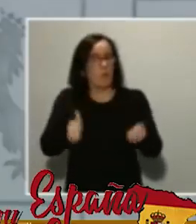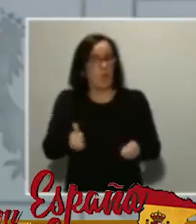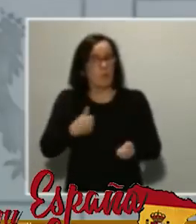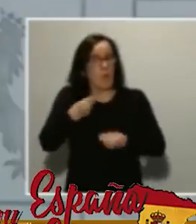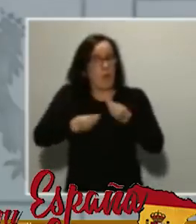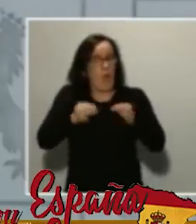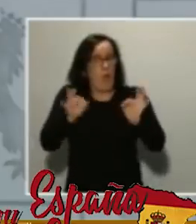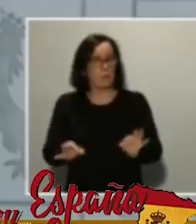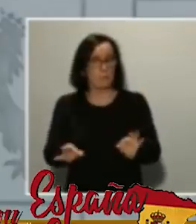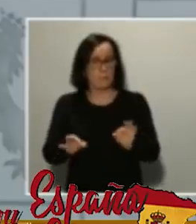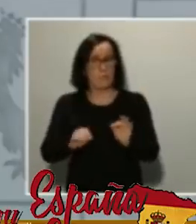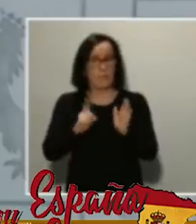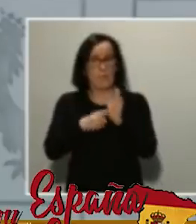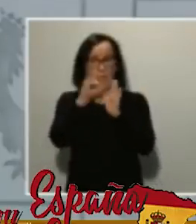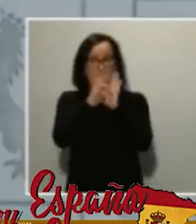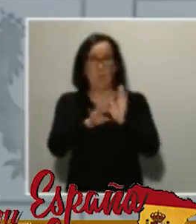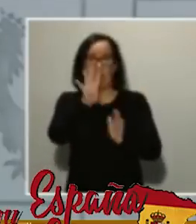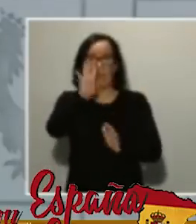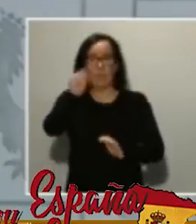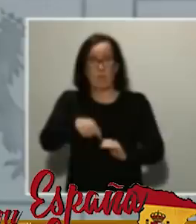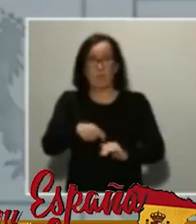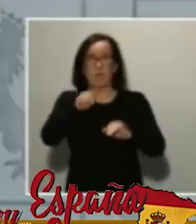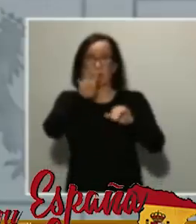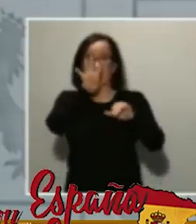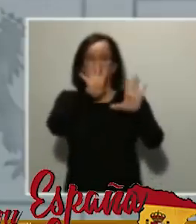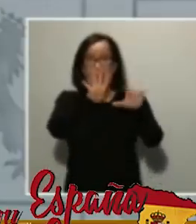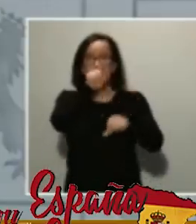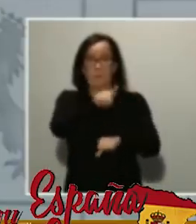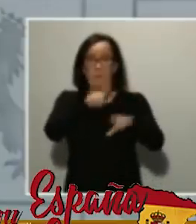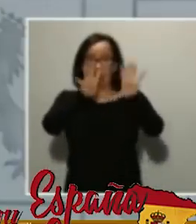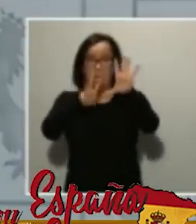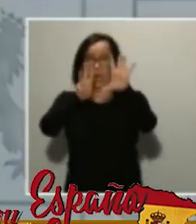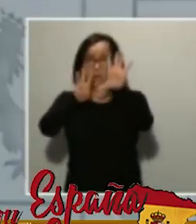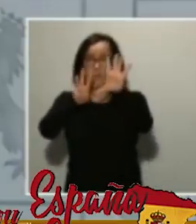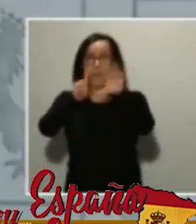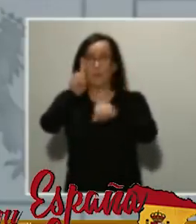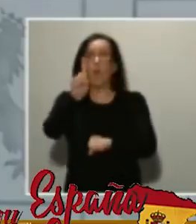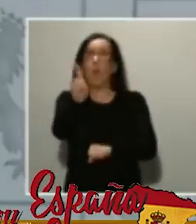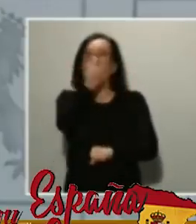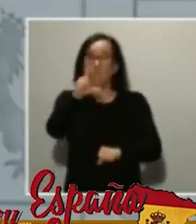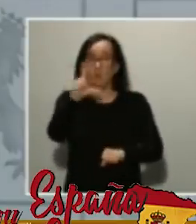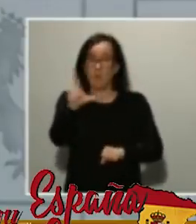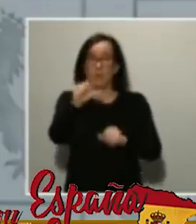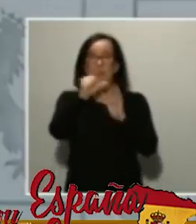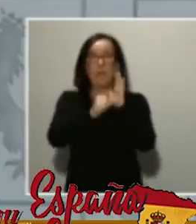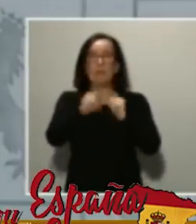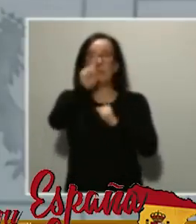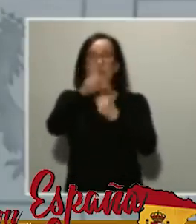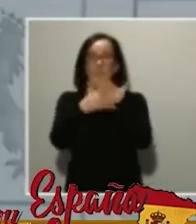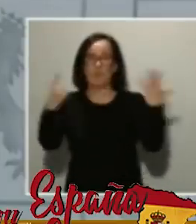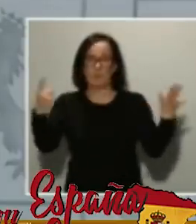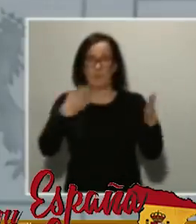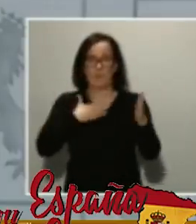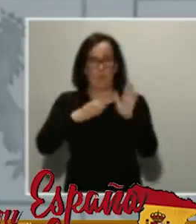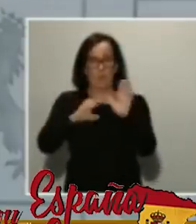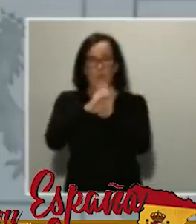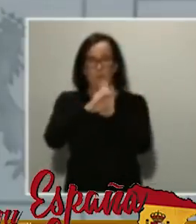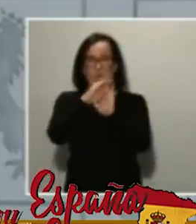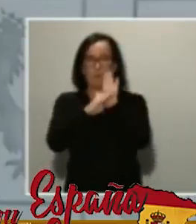continuación del estado de alarma y que hoy nos vuelva a dar otra rueda de prensa, esto es incomprensible.